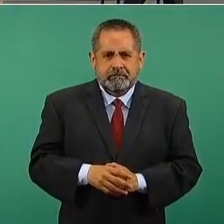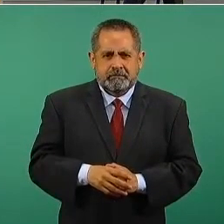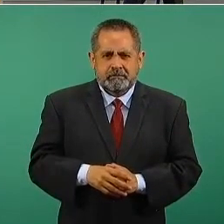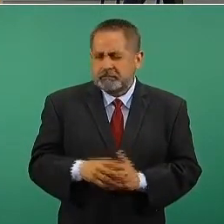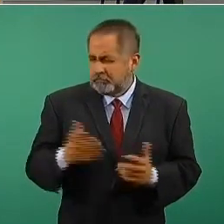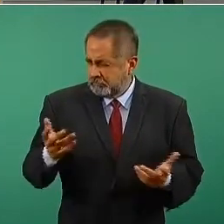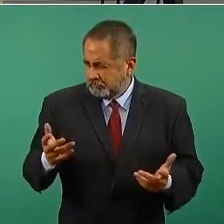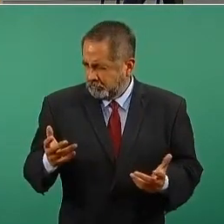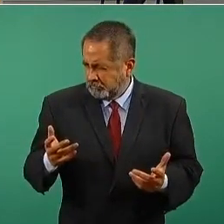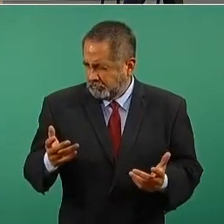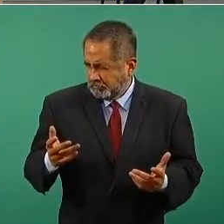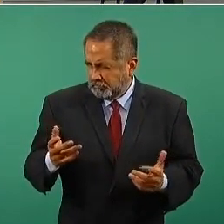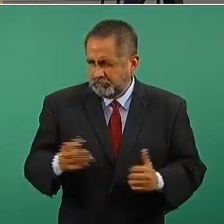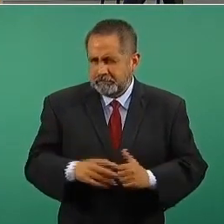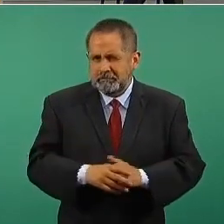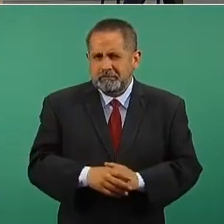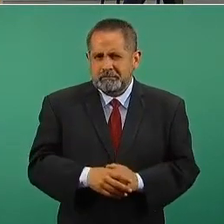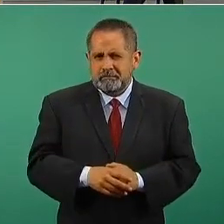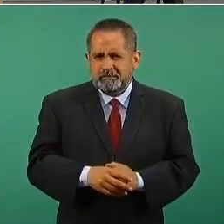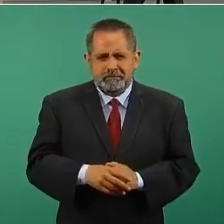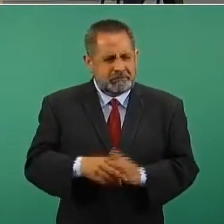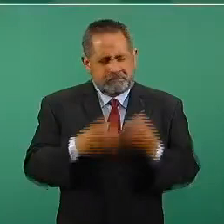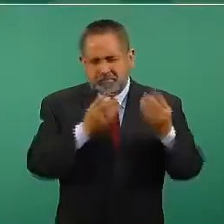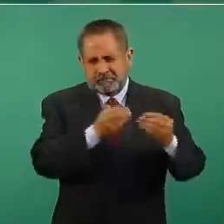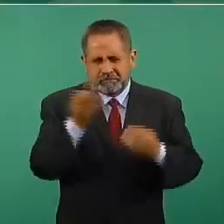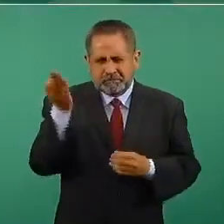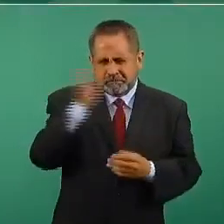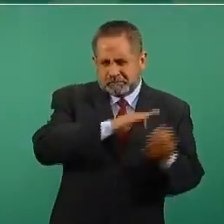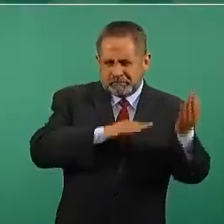O sea, mucha falsedad,